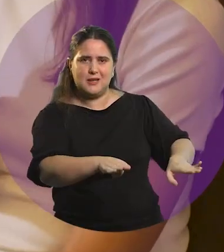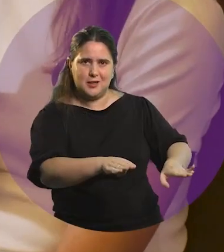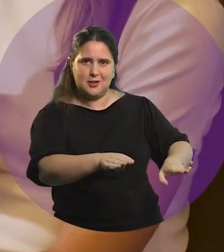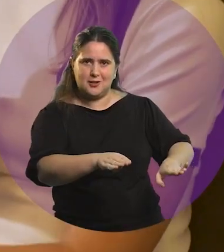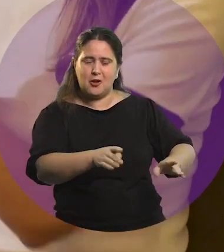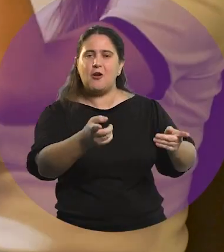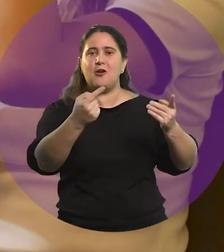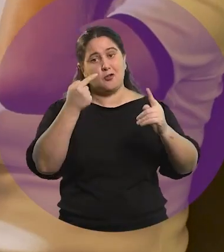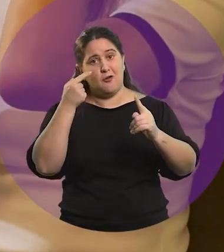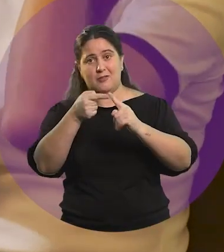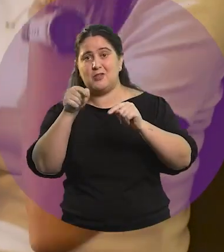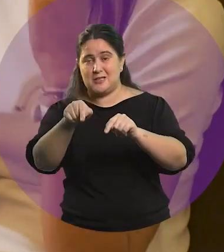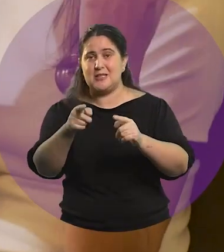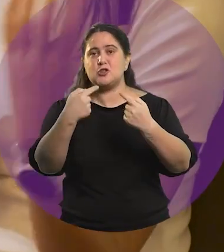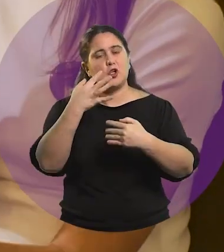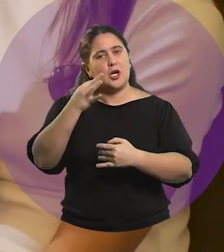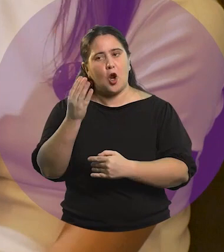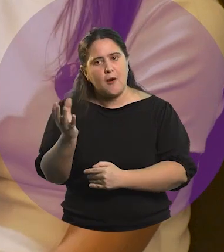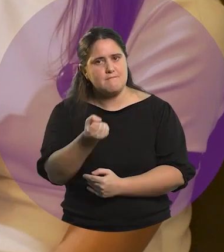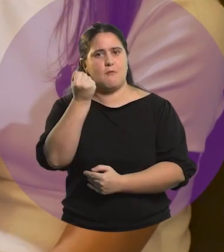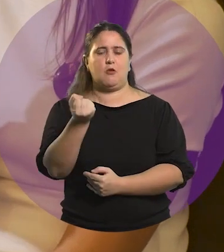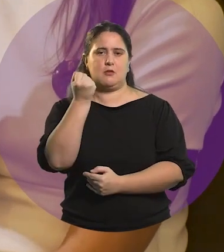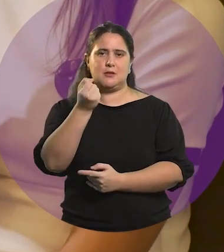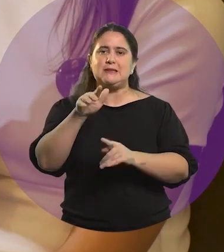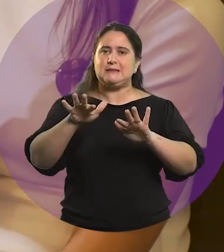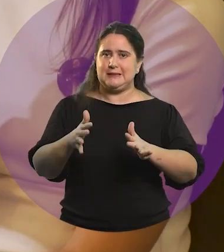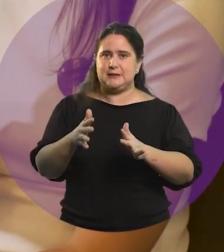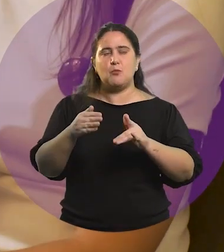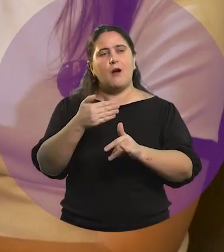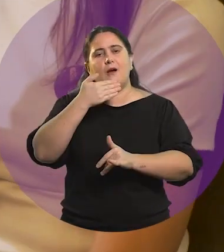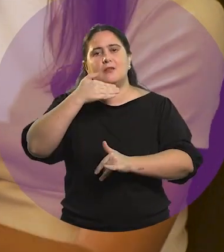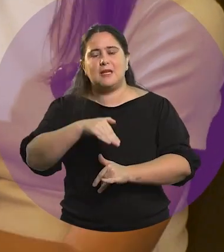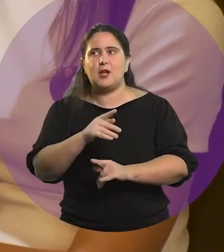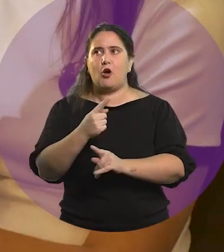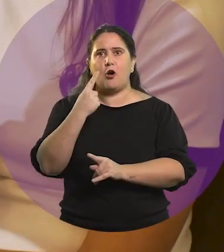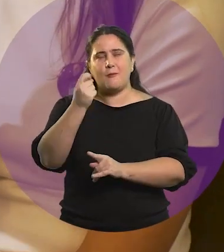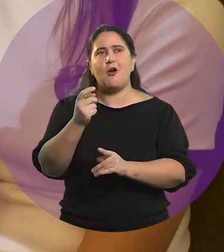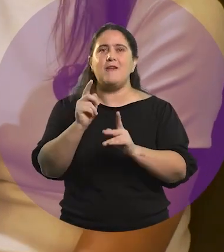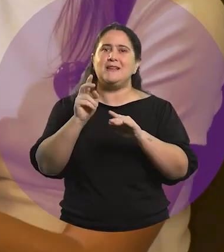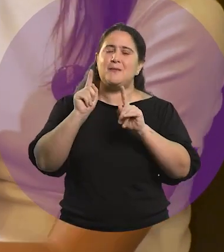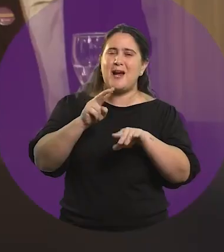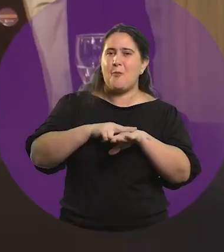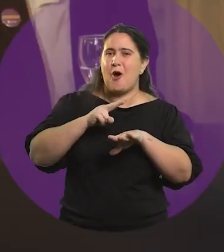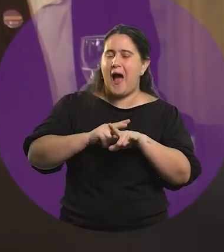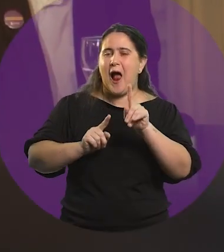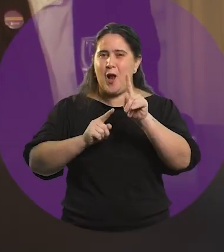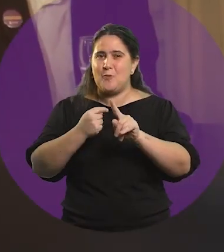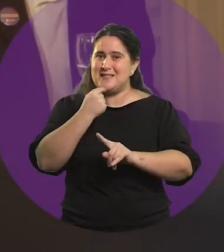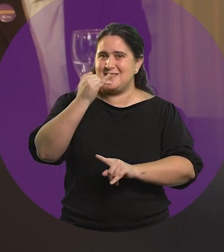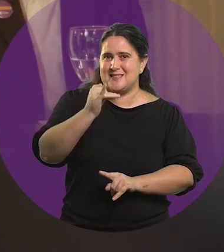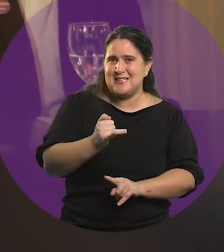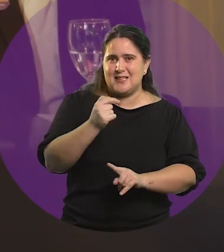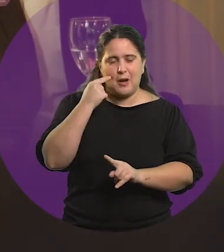Entonces, creo que un poco los principales hallazgos pasan por entender o darnos pistas de qué cosas